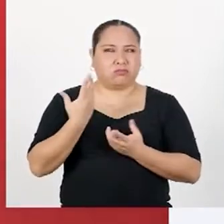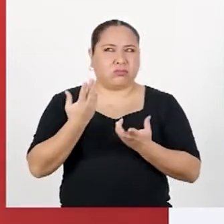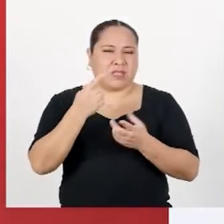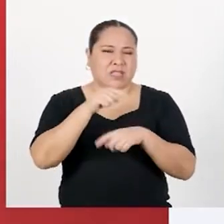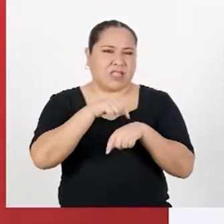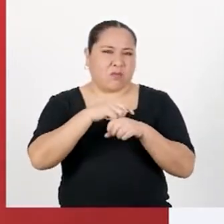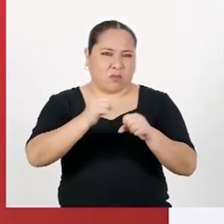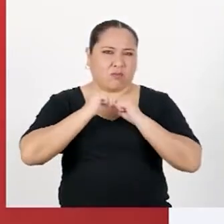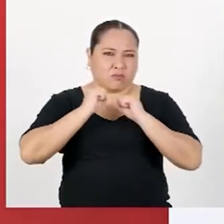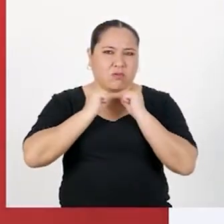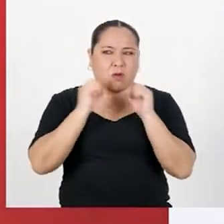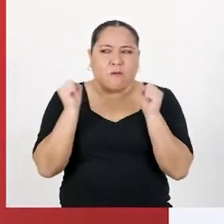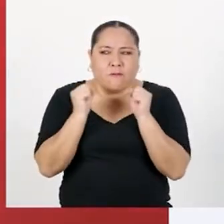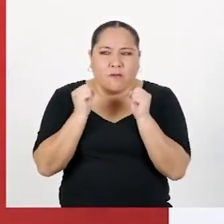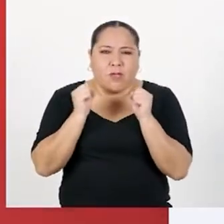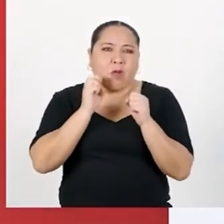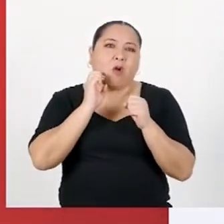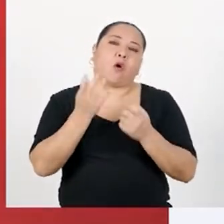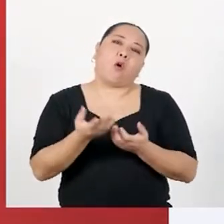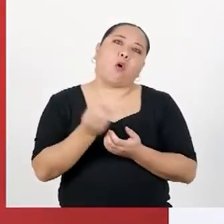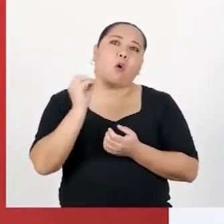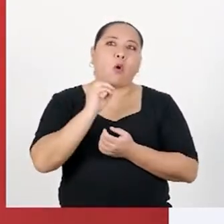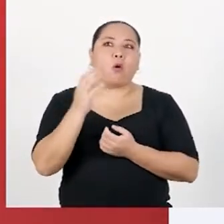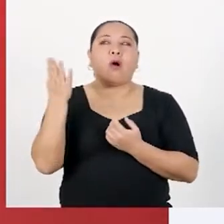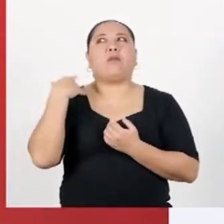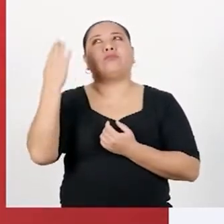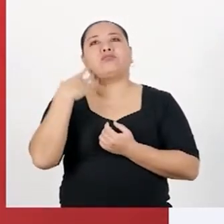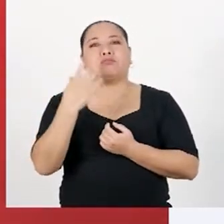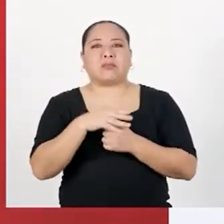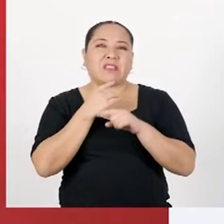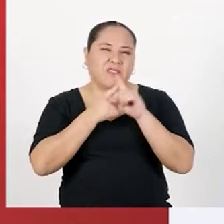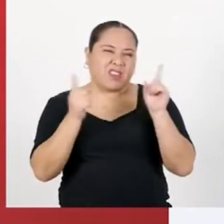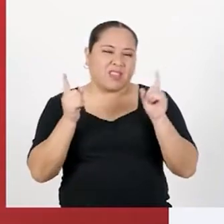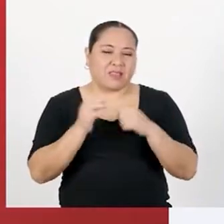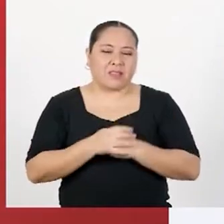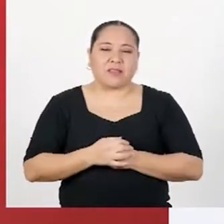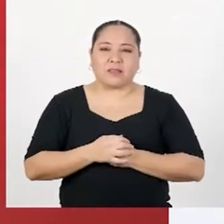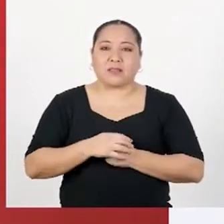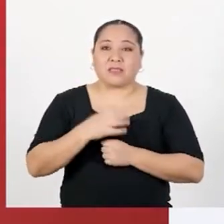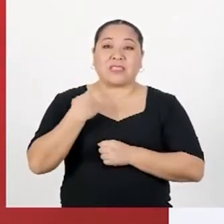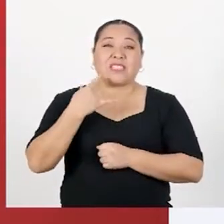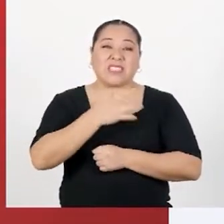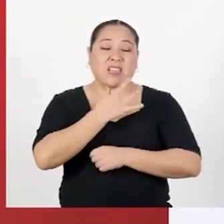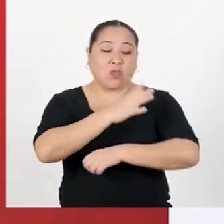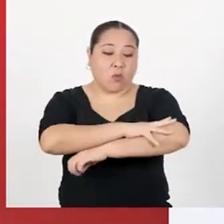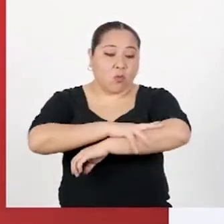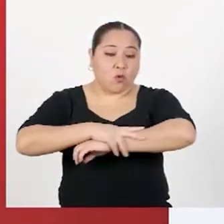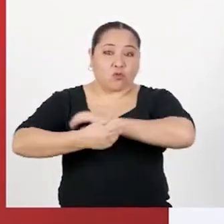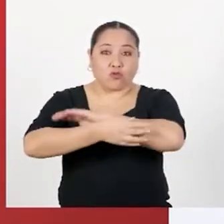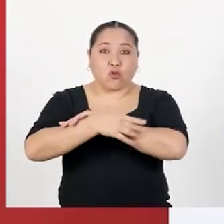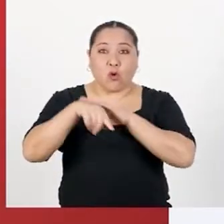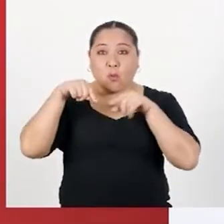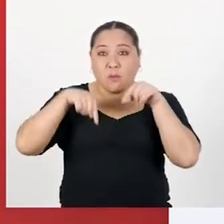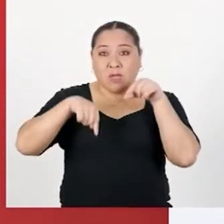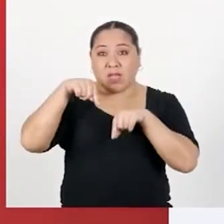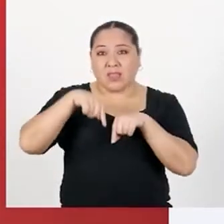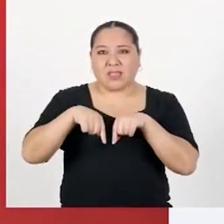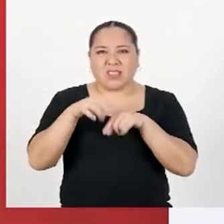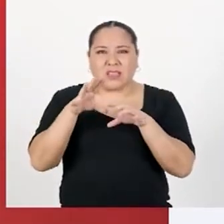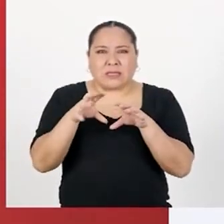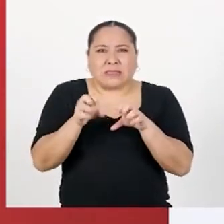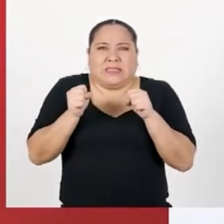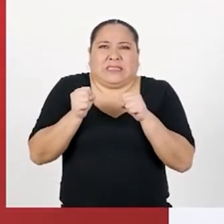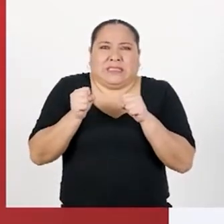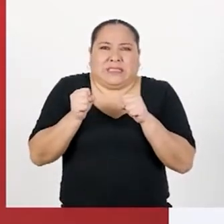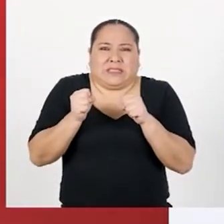de hacer ejercicio en momentos de frío como en momentos de calor. Siento que los músculos en mis brazos y piernas tienden